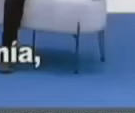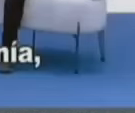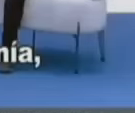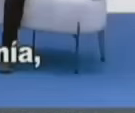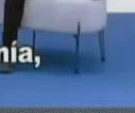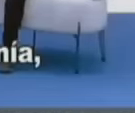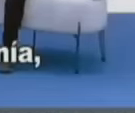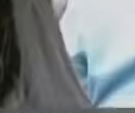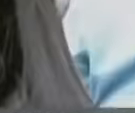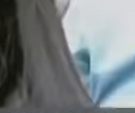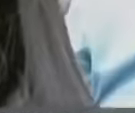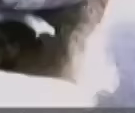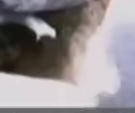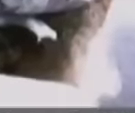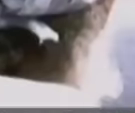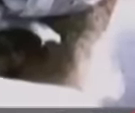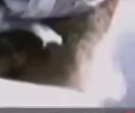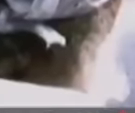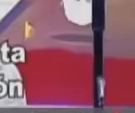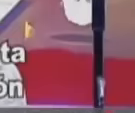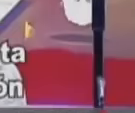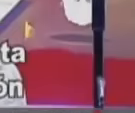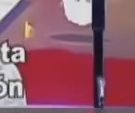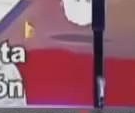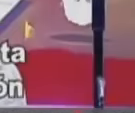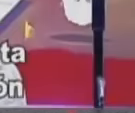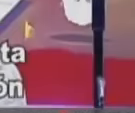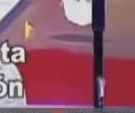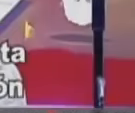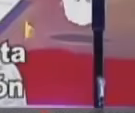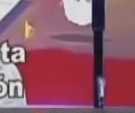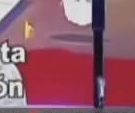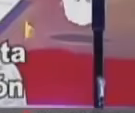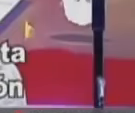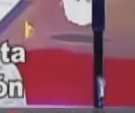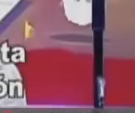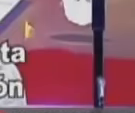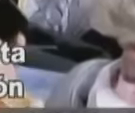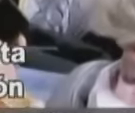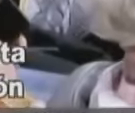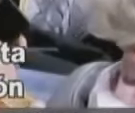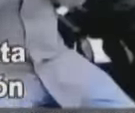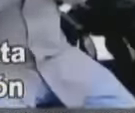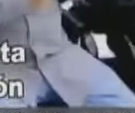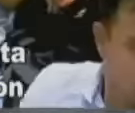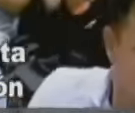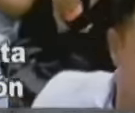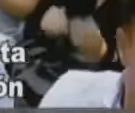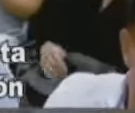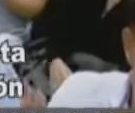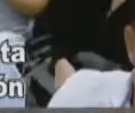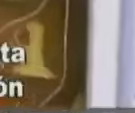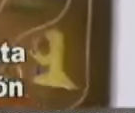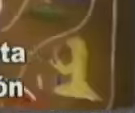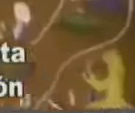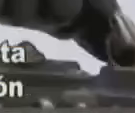por la tolerancia y por el futuro de la humanidad. Dejo oficialmente instalada el 21 de diciembre